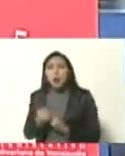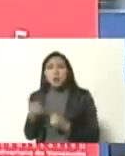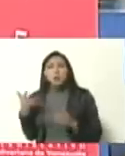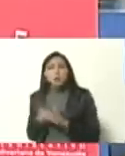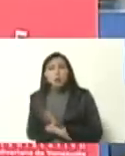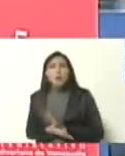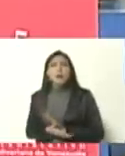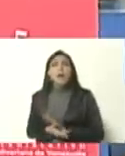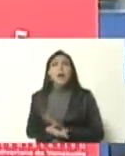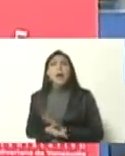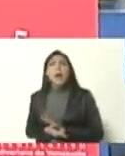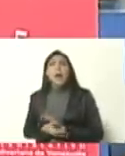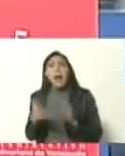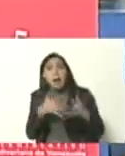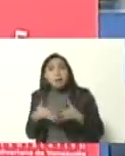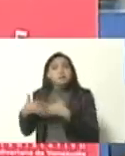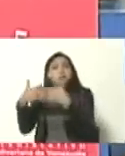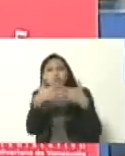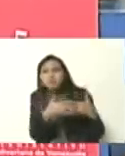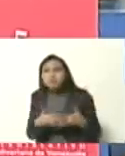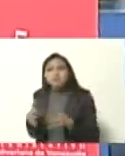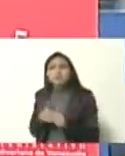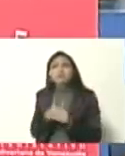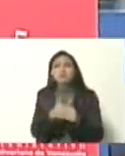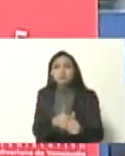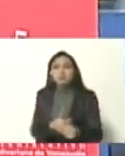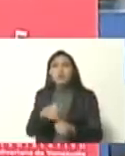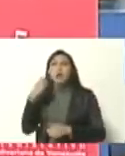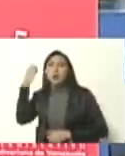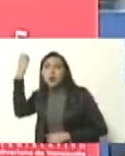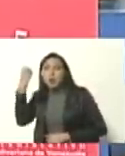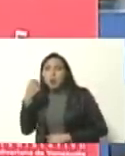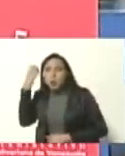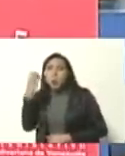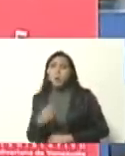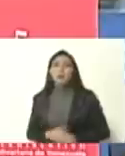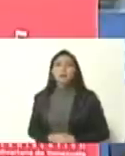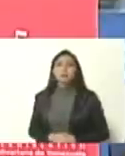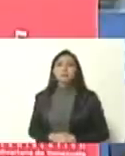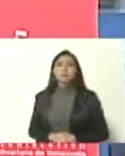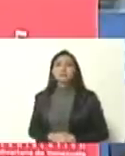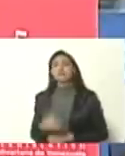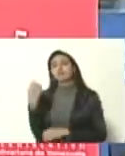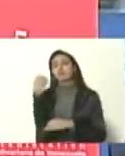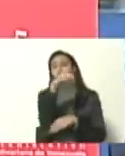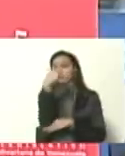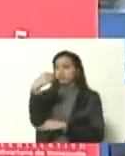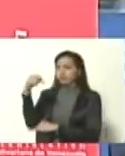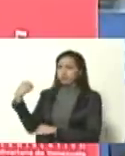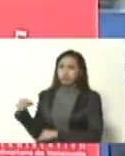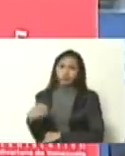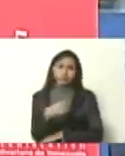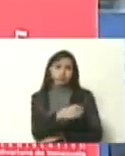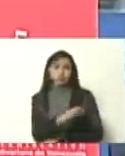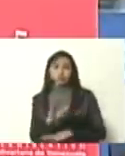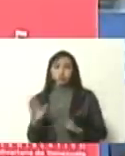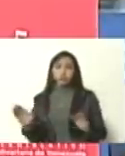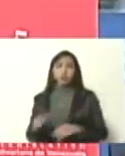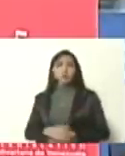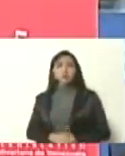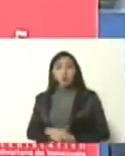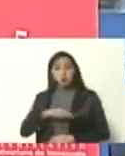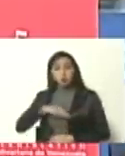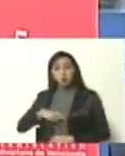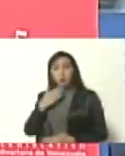poder imperial o de Europa, hicieron caso omiso, y lo único que